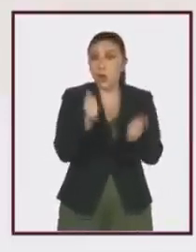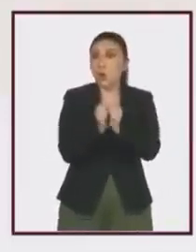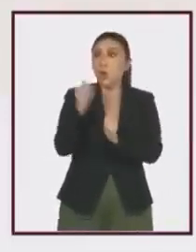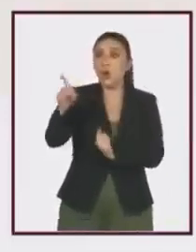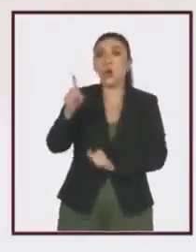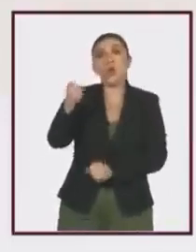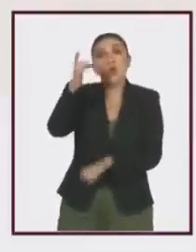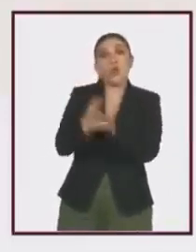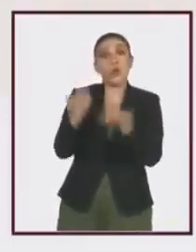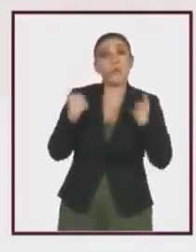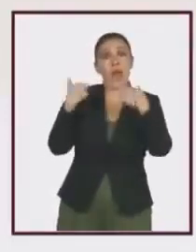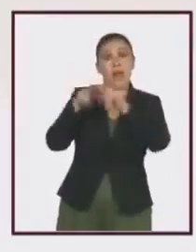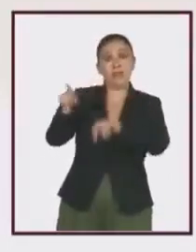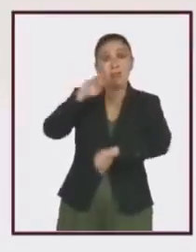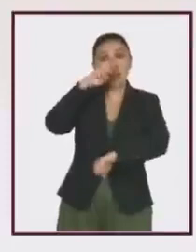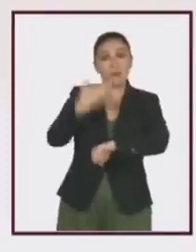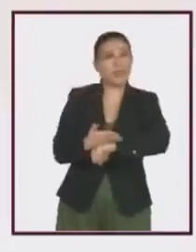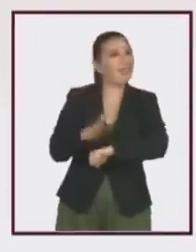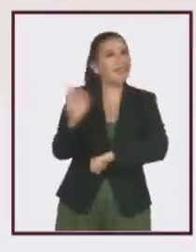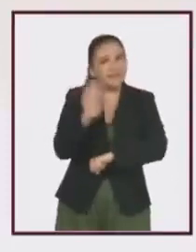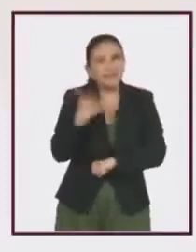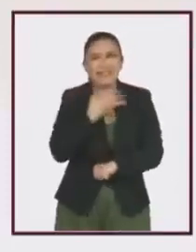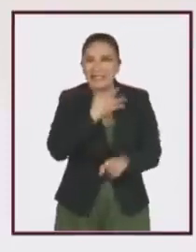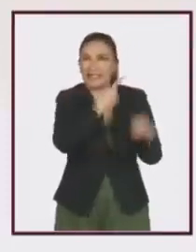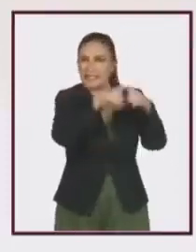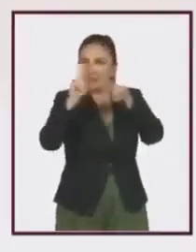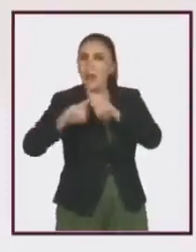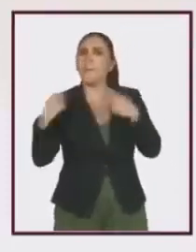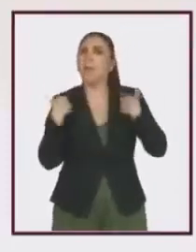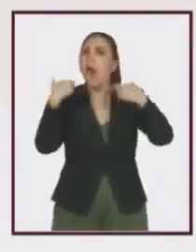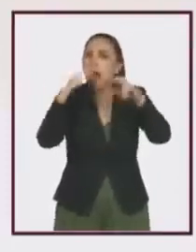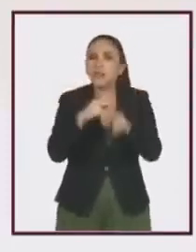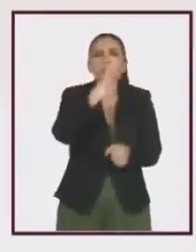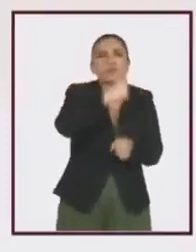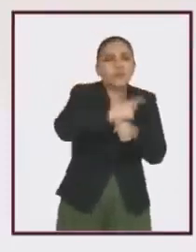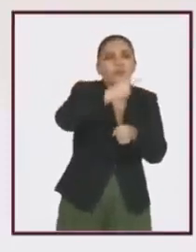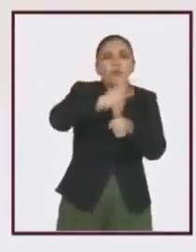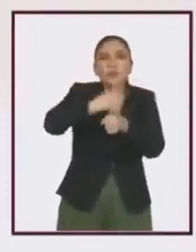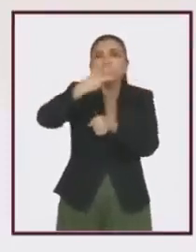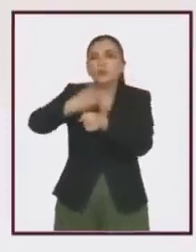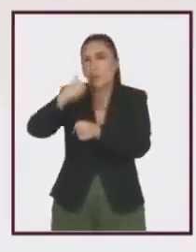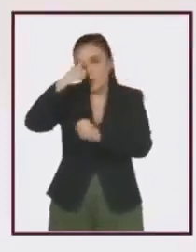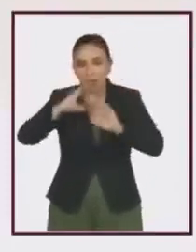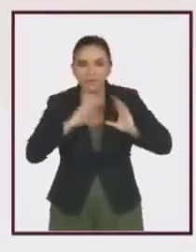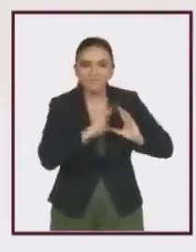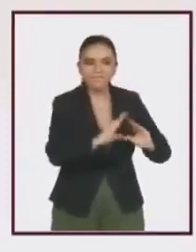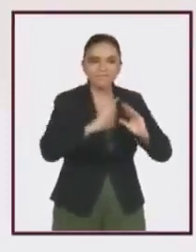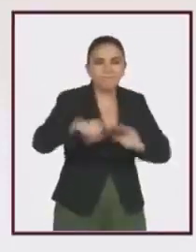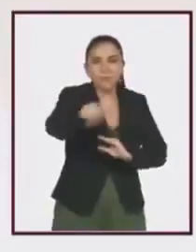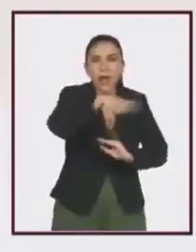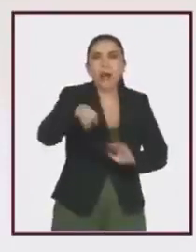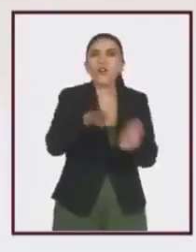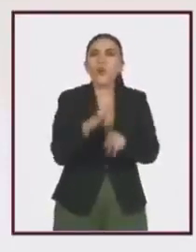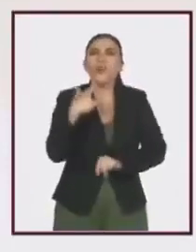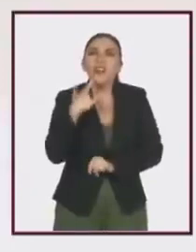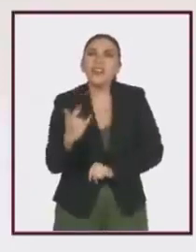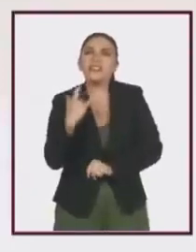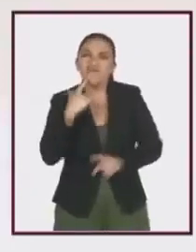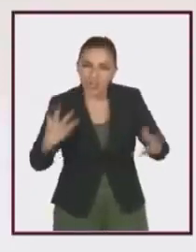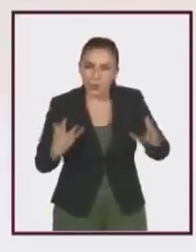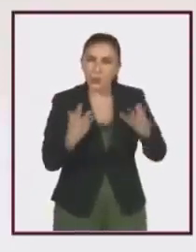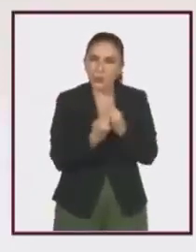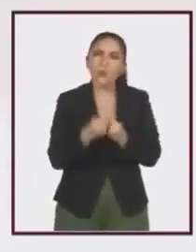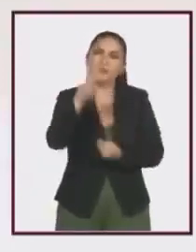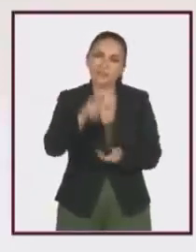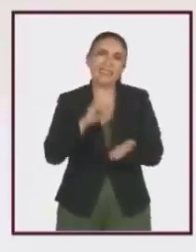profesor, sino a través de la serie de todos los profesores con los que van a ir cursando nuestros niños y nuestras niñas. Es un esfuerzo compartido.